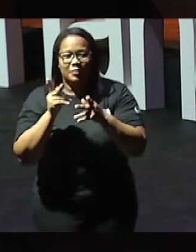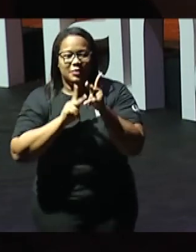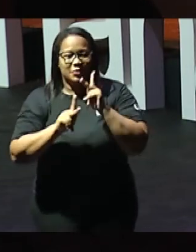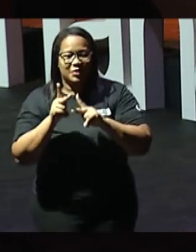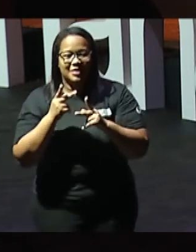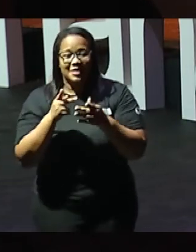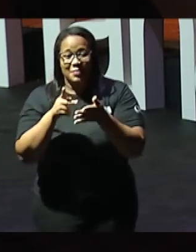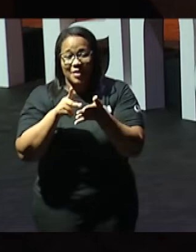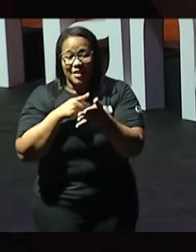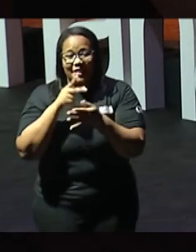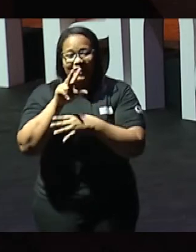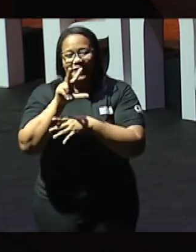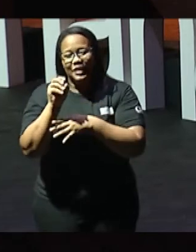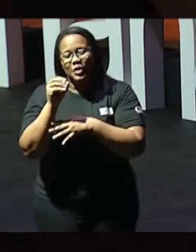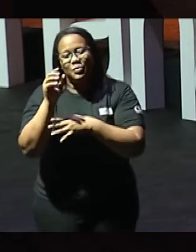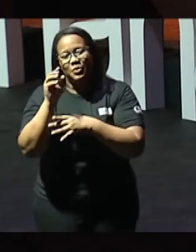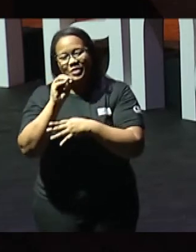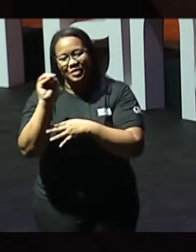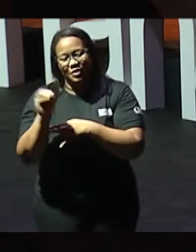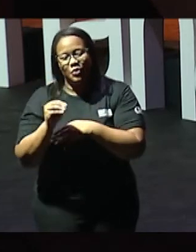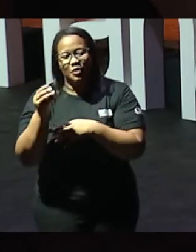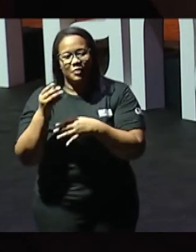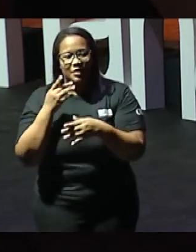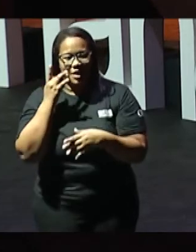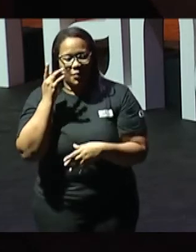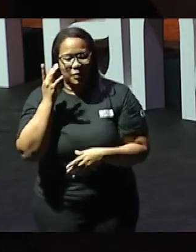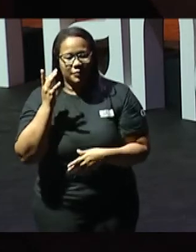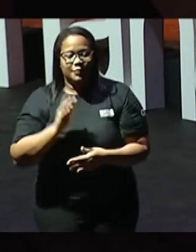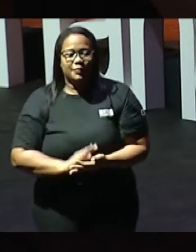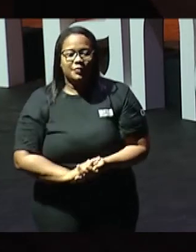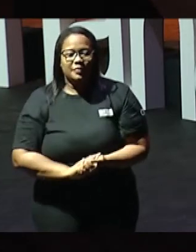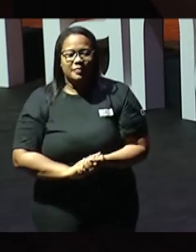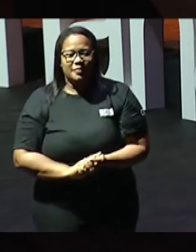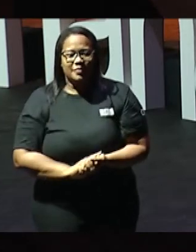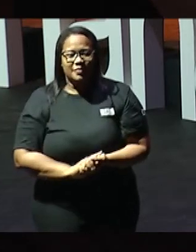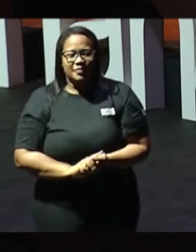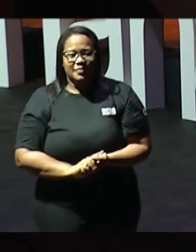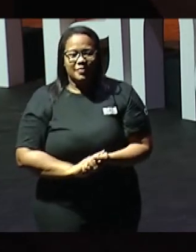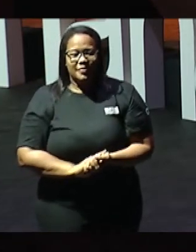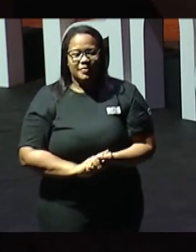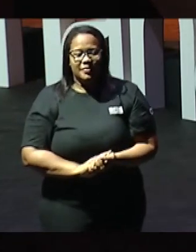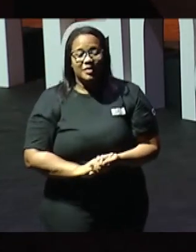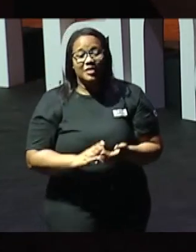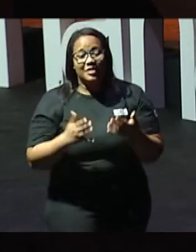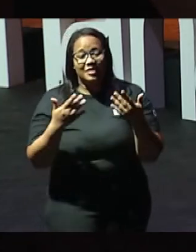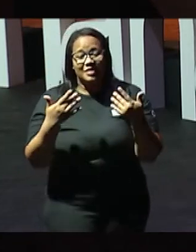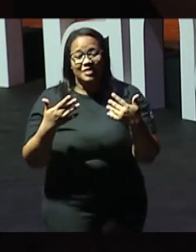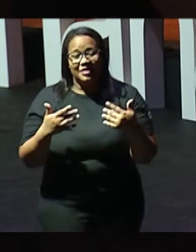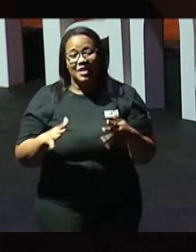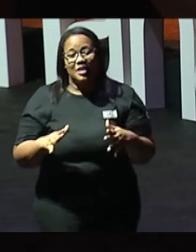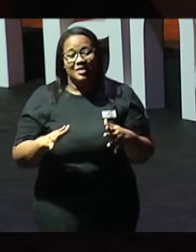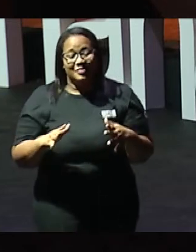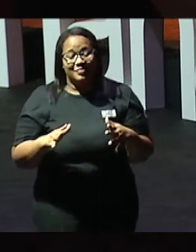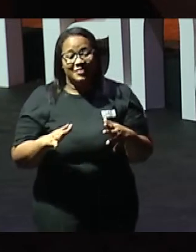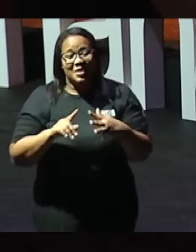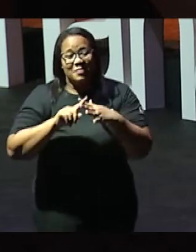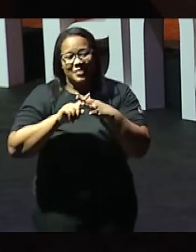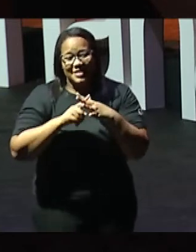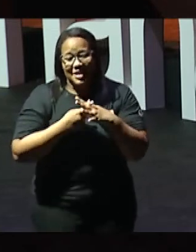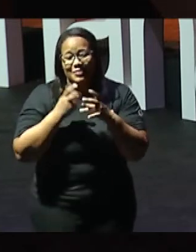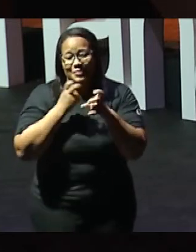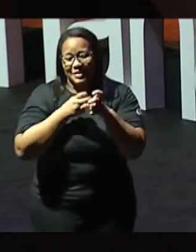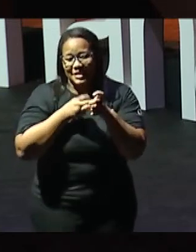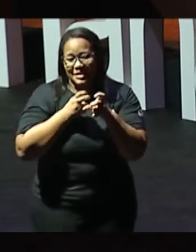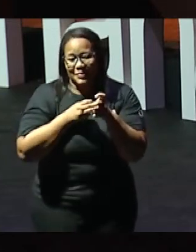llega el momento donde teníamos unos temas interesantes nosotros no teníamos estudio donde filmar el